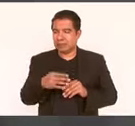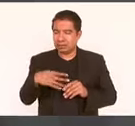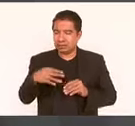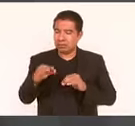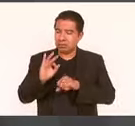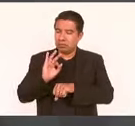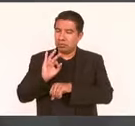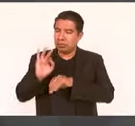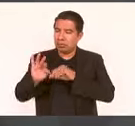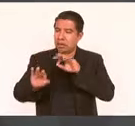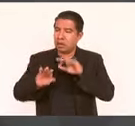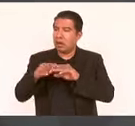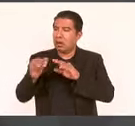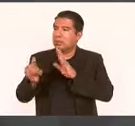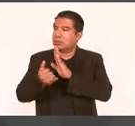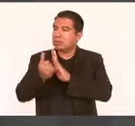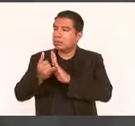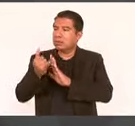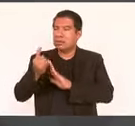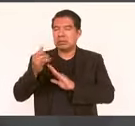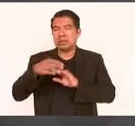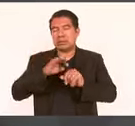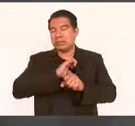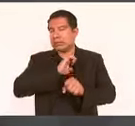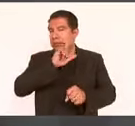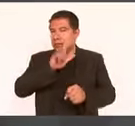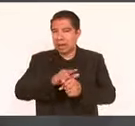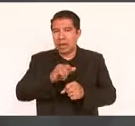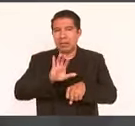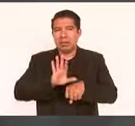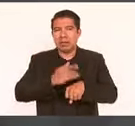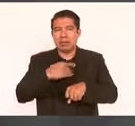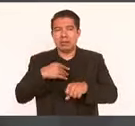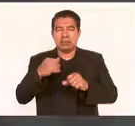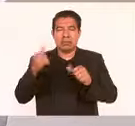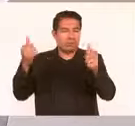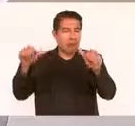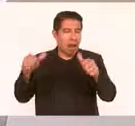especial. Una reconstrucción es una obra de arte,